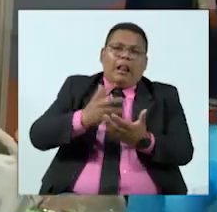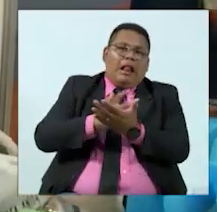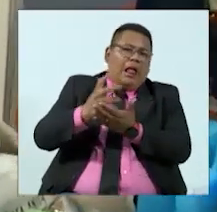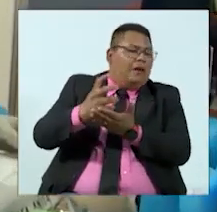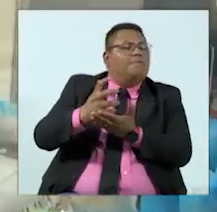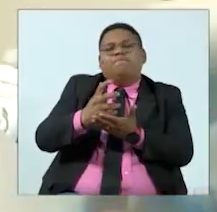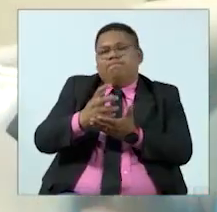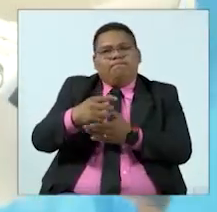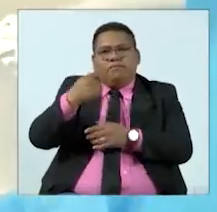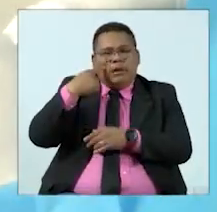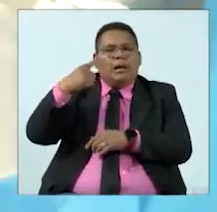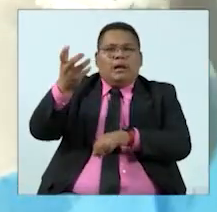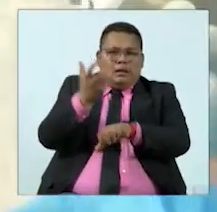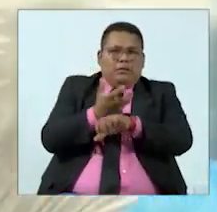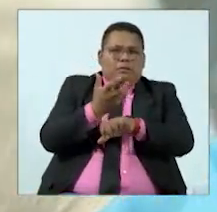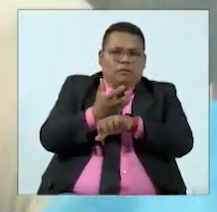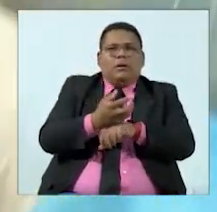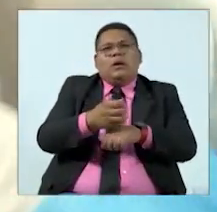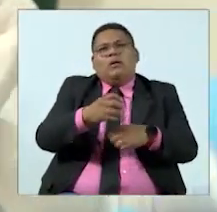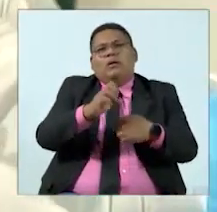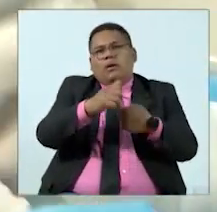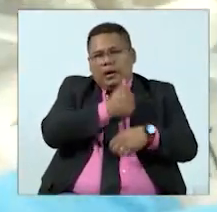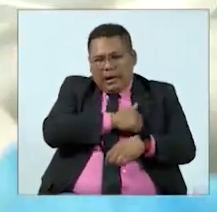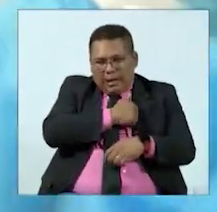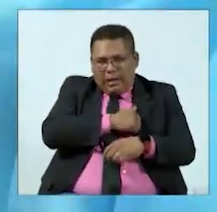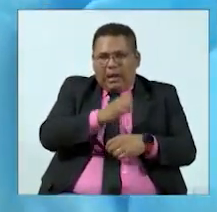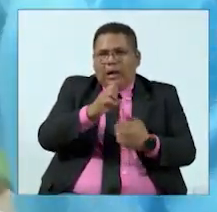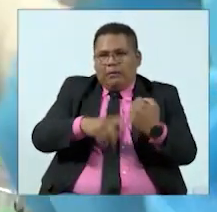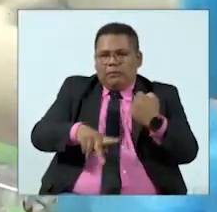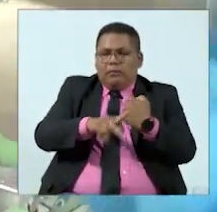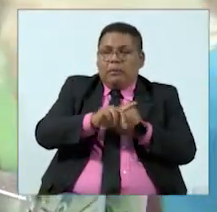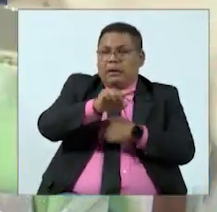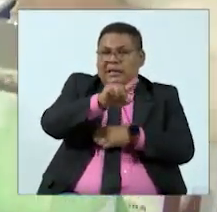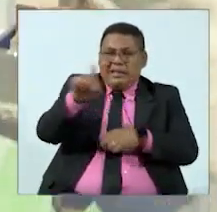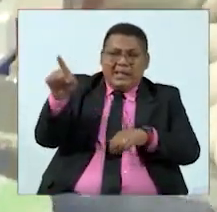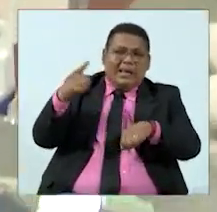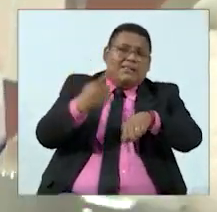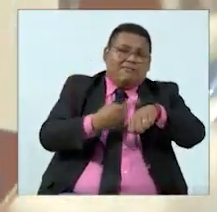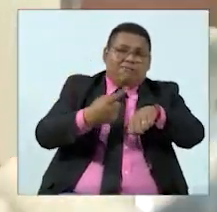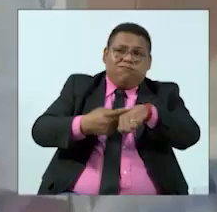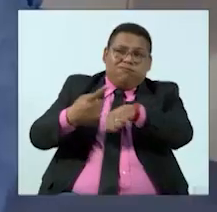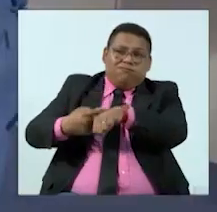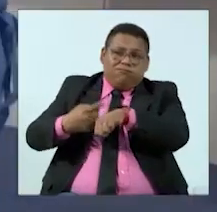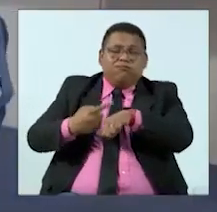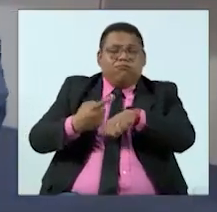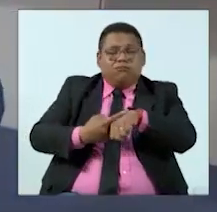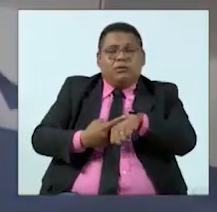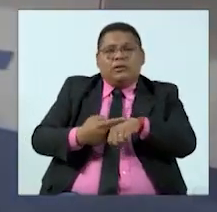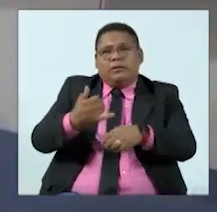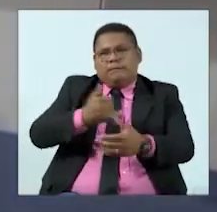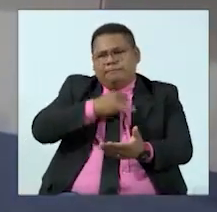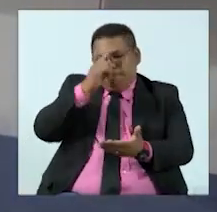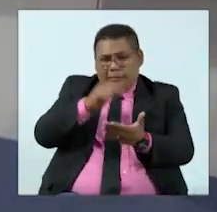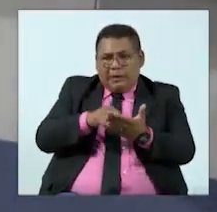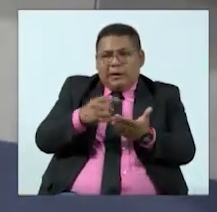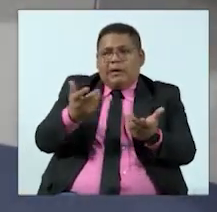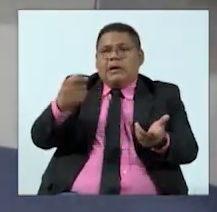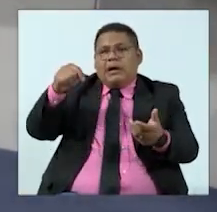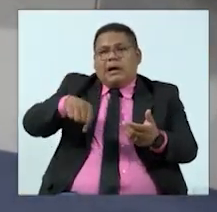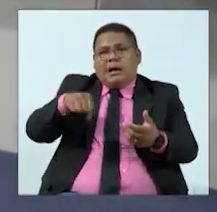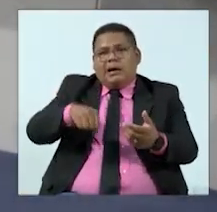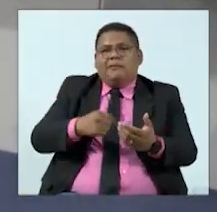casos Canadá ya tiene casos Europa ya tuvo casos entonces pues creo que qué nos queda a nosotros más que